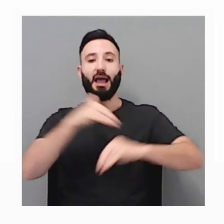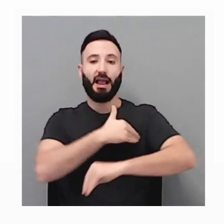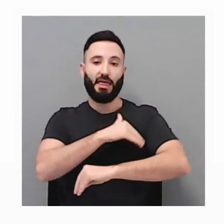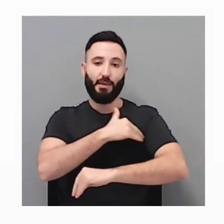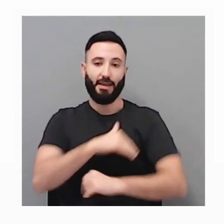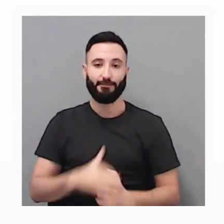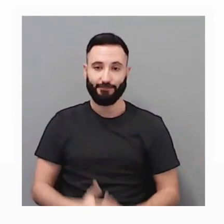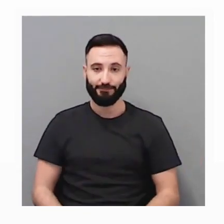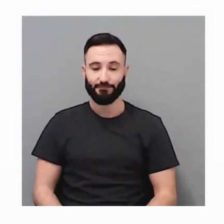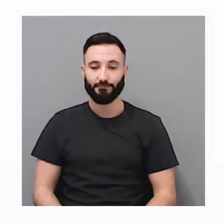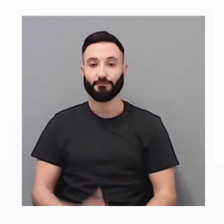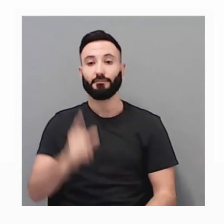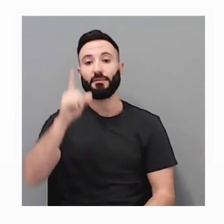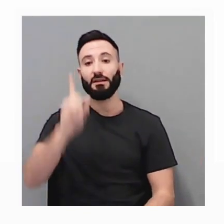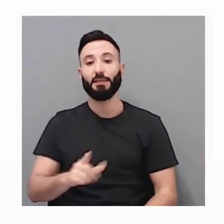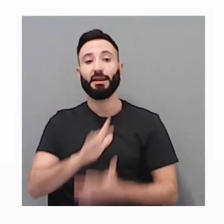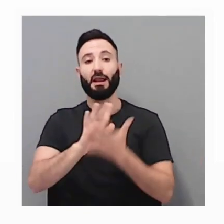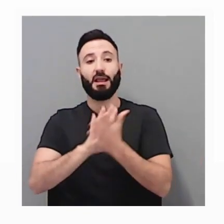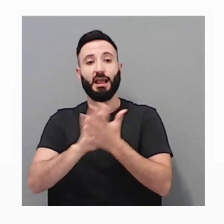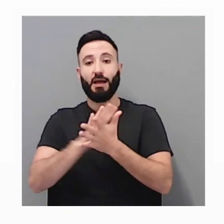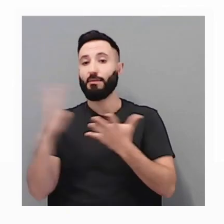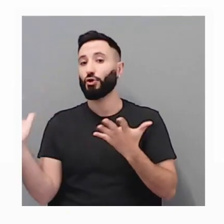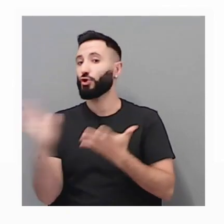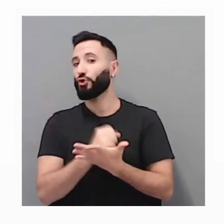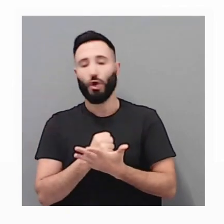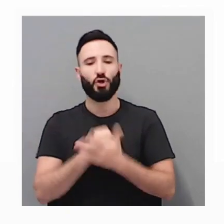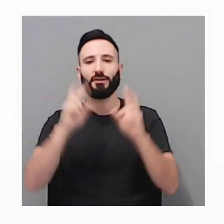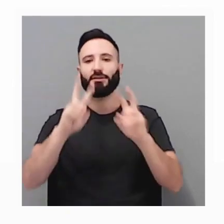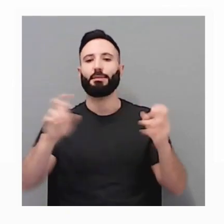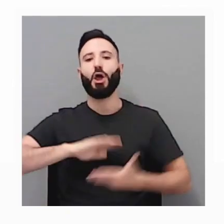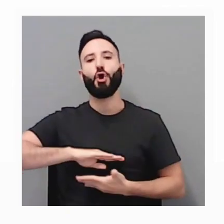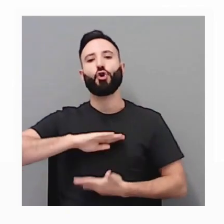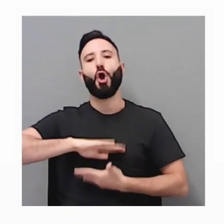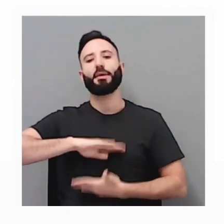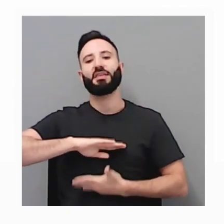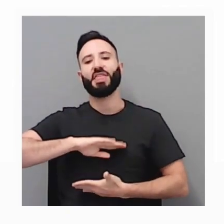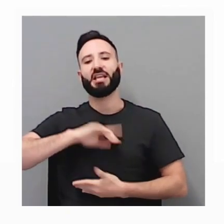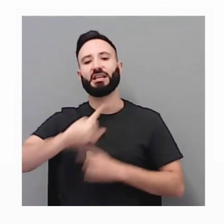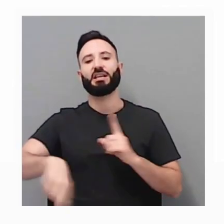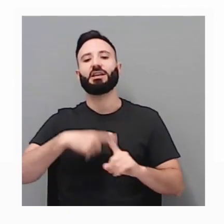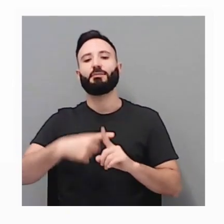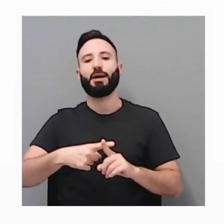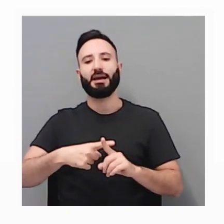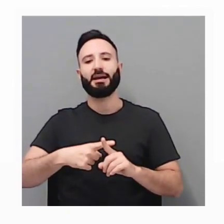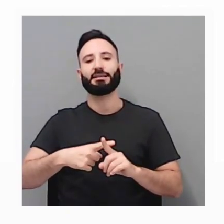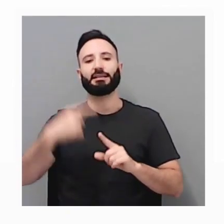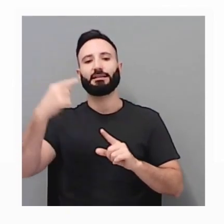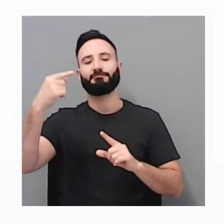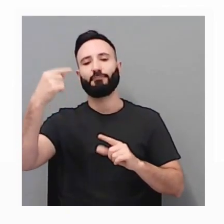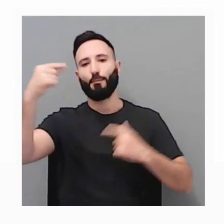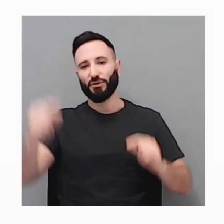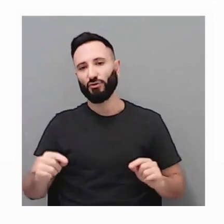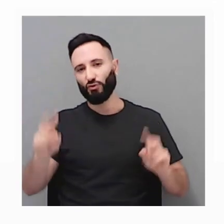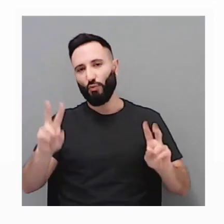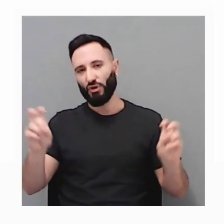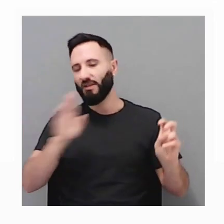Y hablamos también con todos sobre las competencias y sobre estos presupuestos que hablábamos